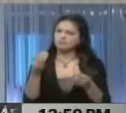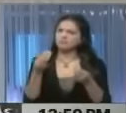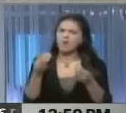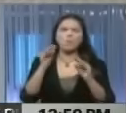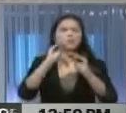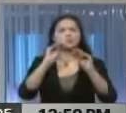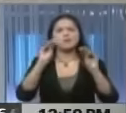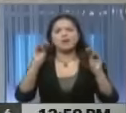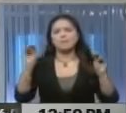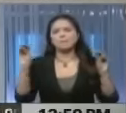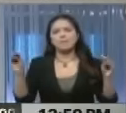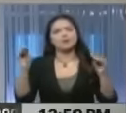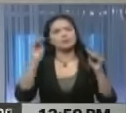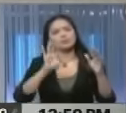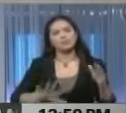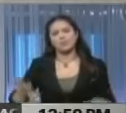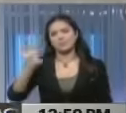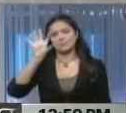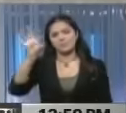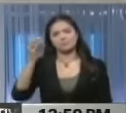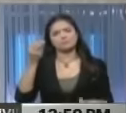llamado ante el país?